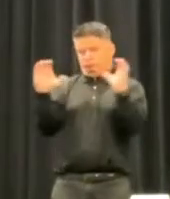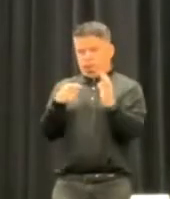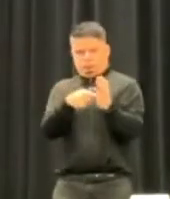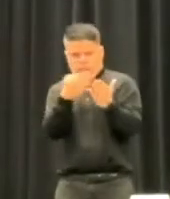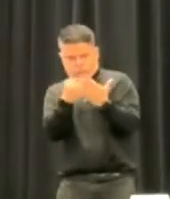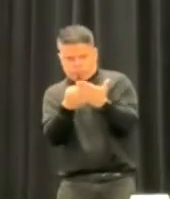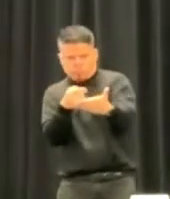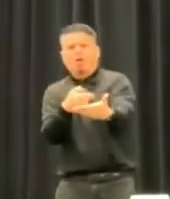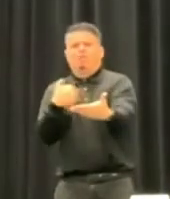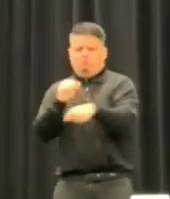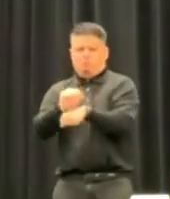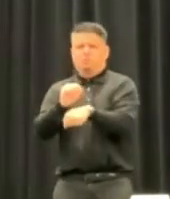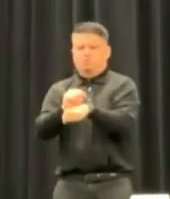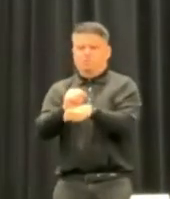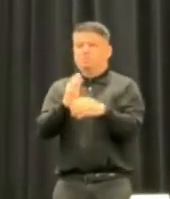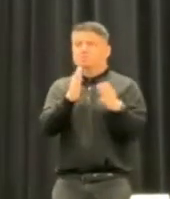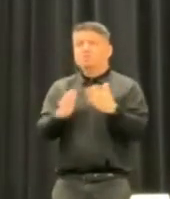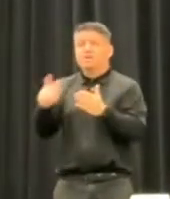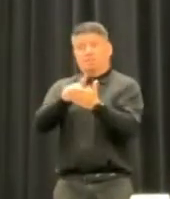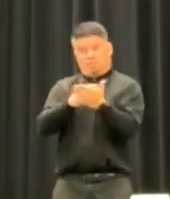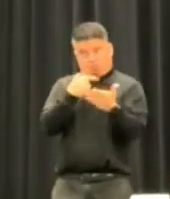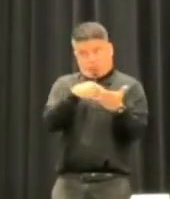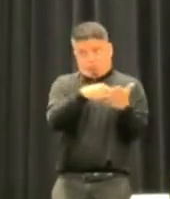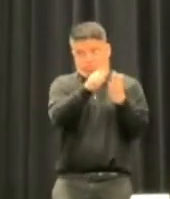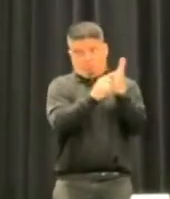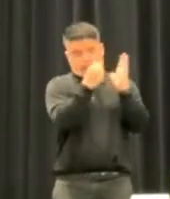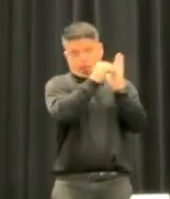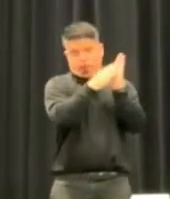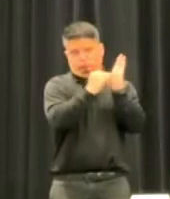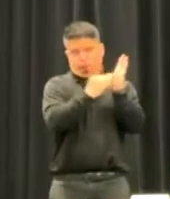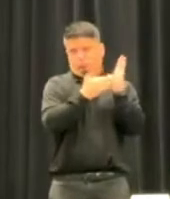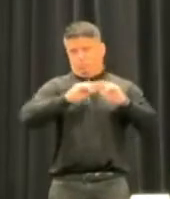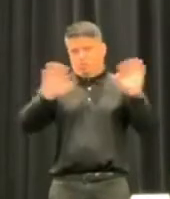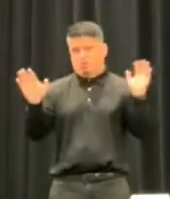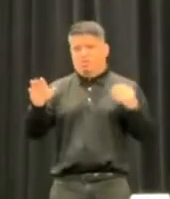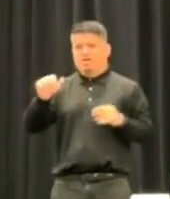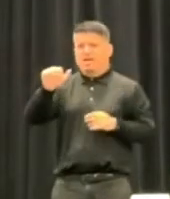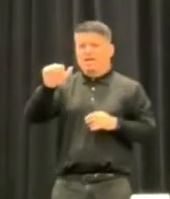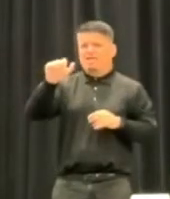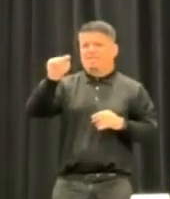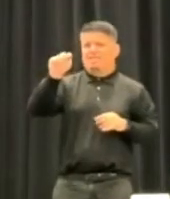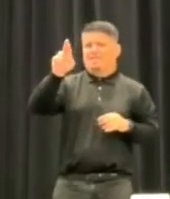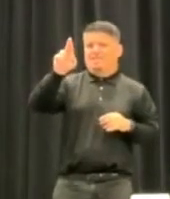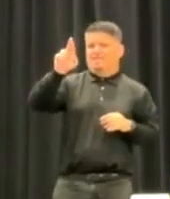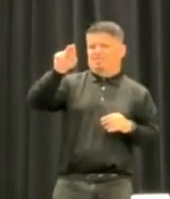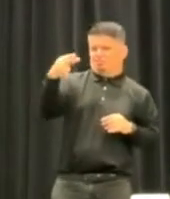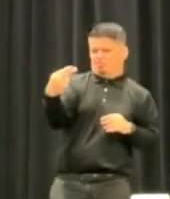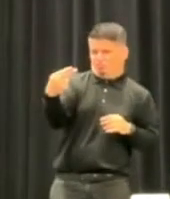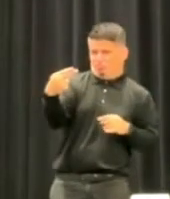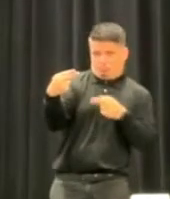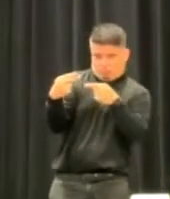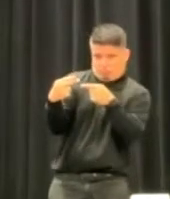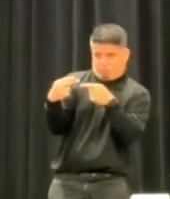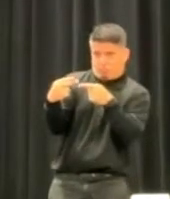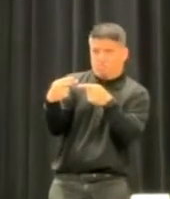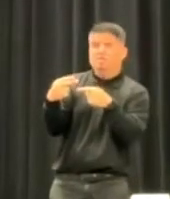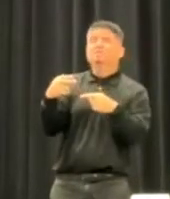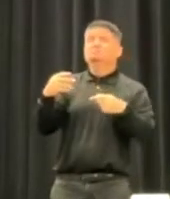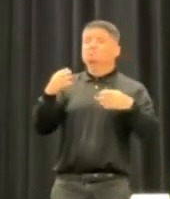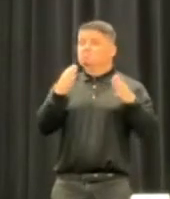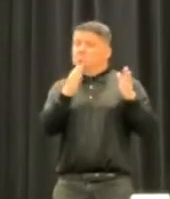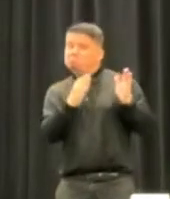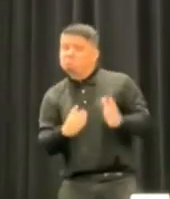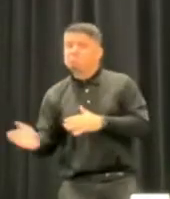la ley como el plan lo establecen a través de guatraché y si es una corporación pública ellos auto establecían un plan para